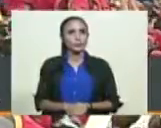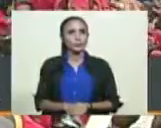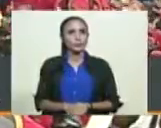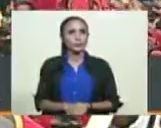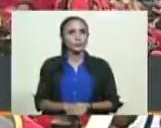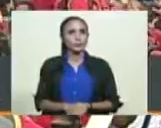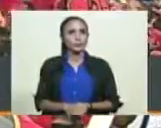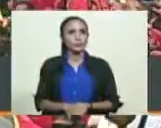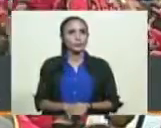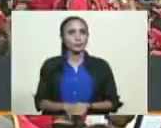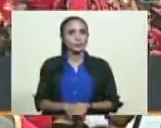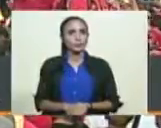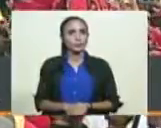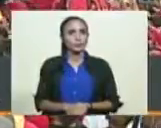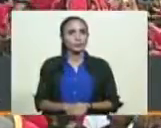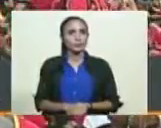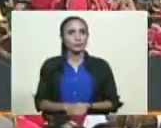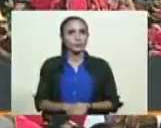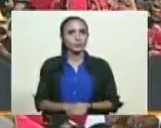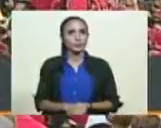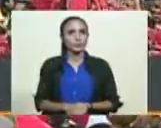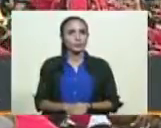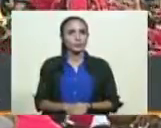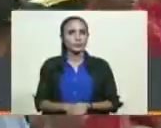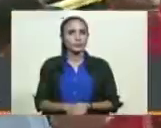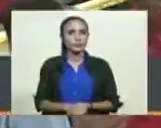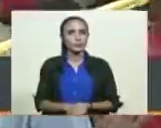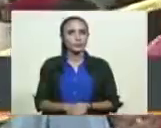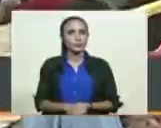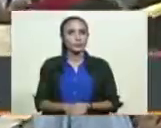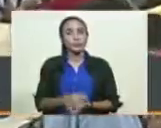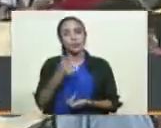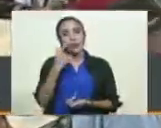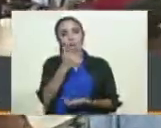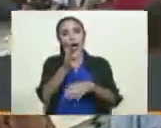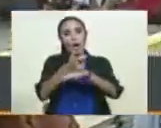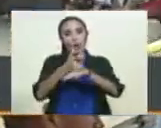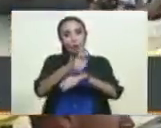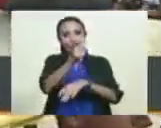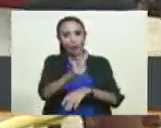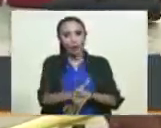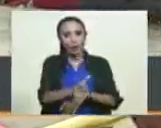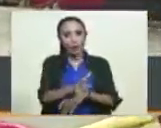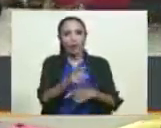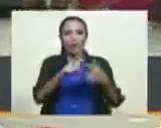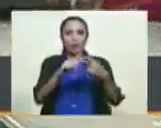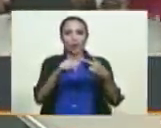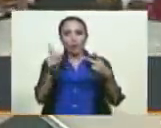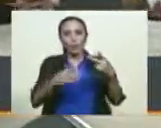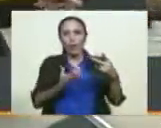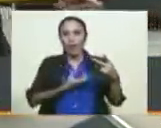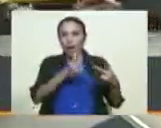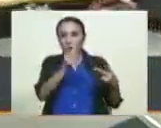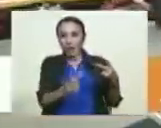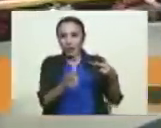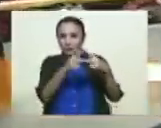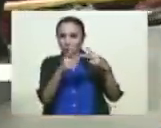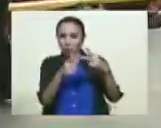Aquí en La Guaira, atención gobernador, alcalde, aquí en La Guaira